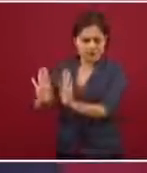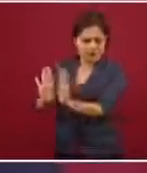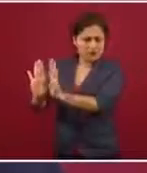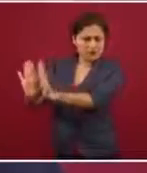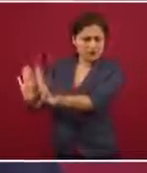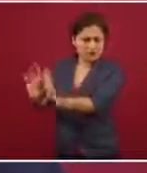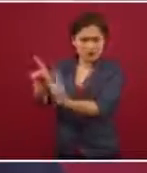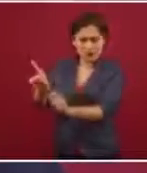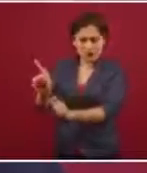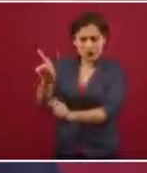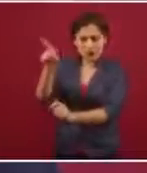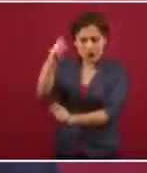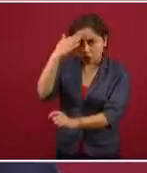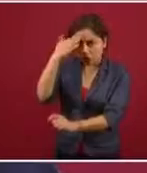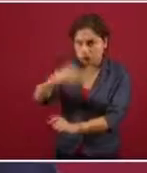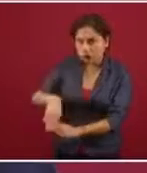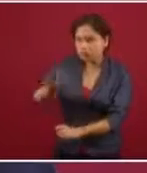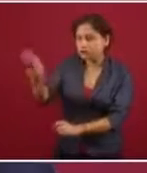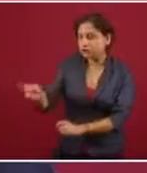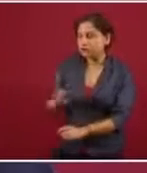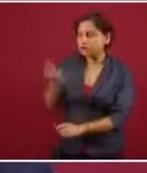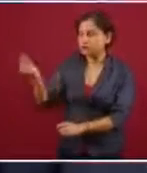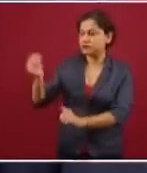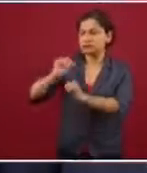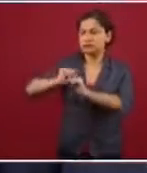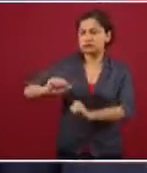directo a la fiscalía,